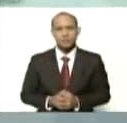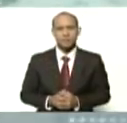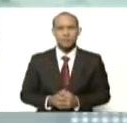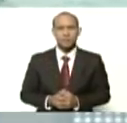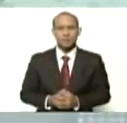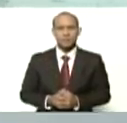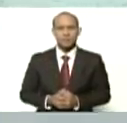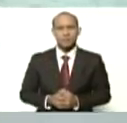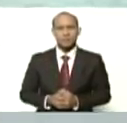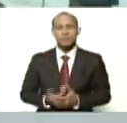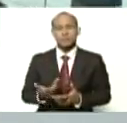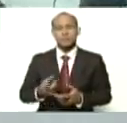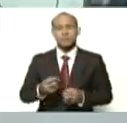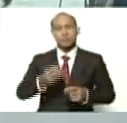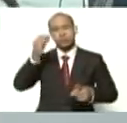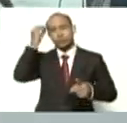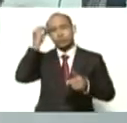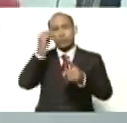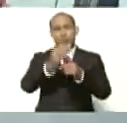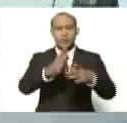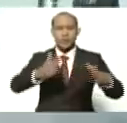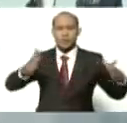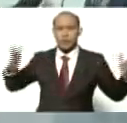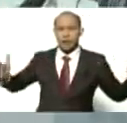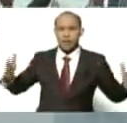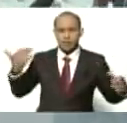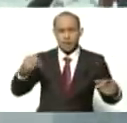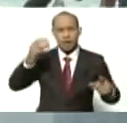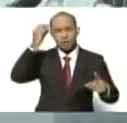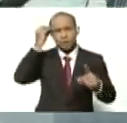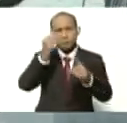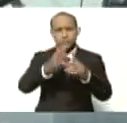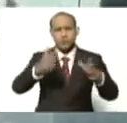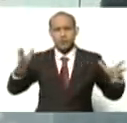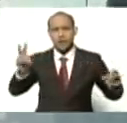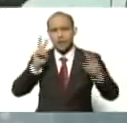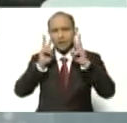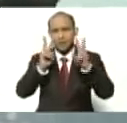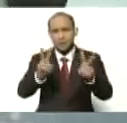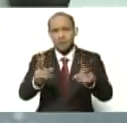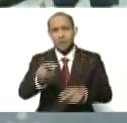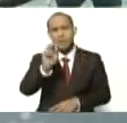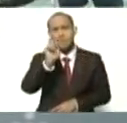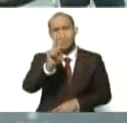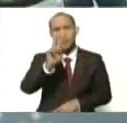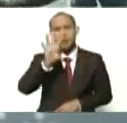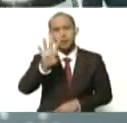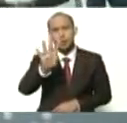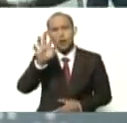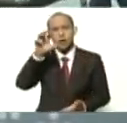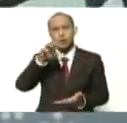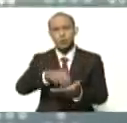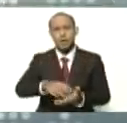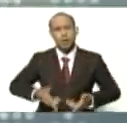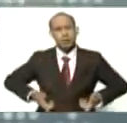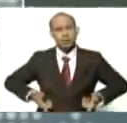metas grandes grandes metas grandes bueno fíjense ustedes 24 estados activos